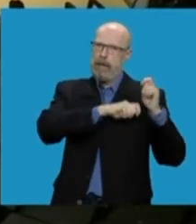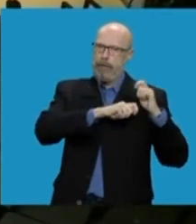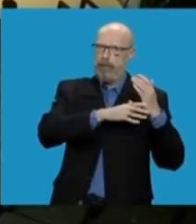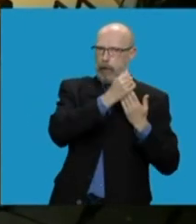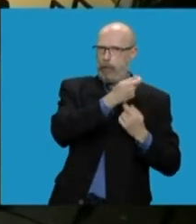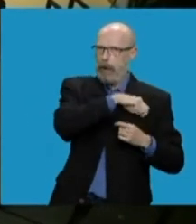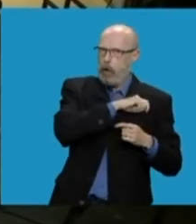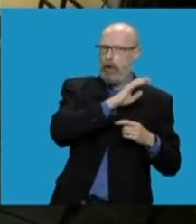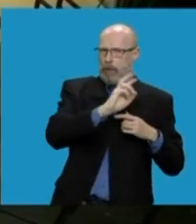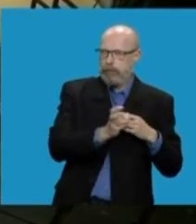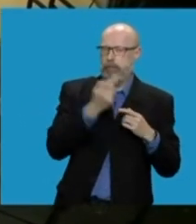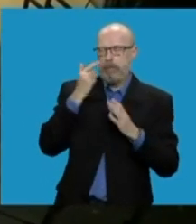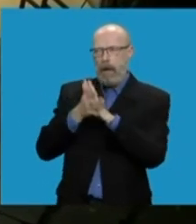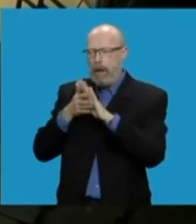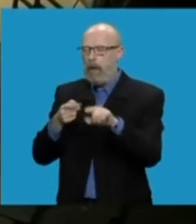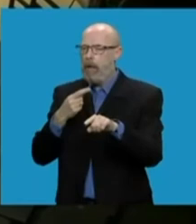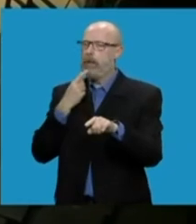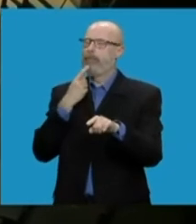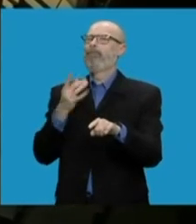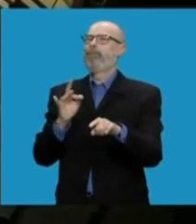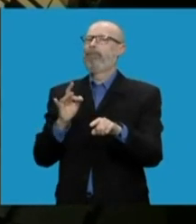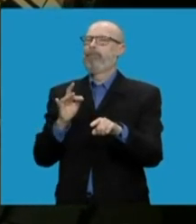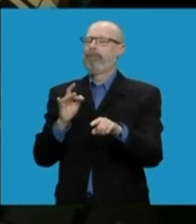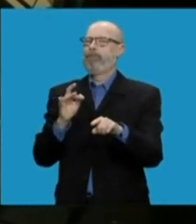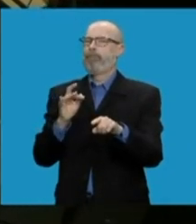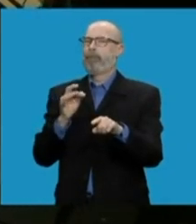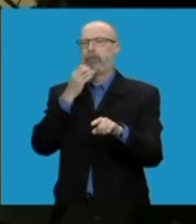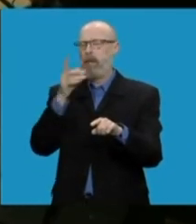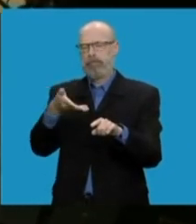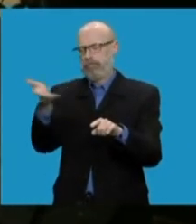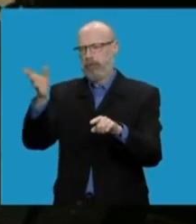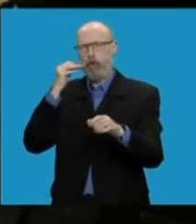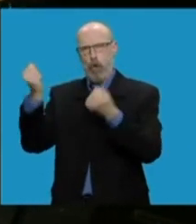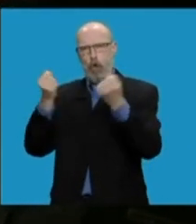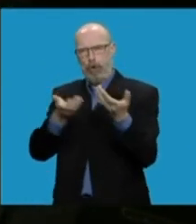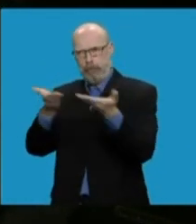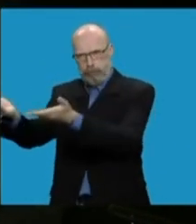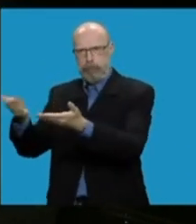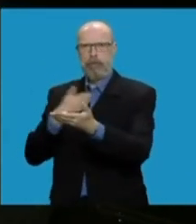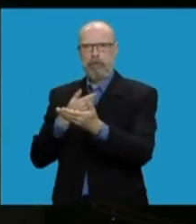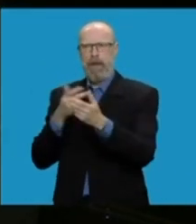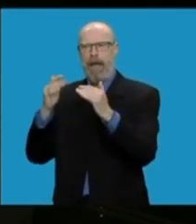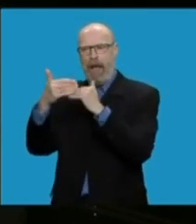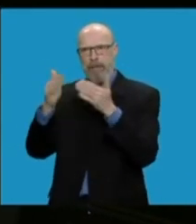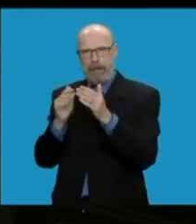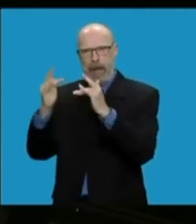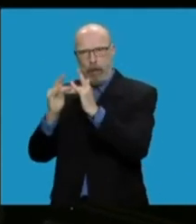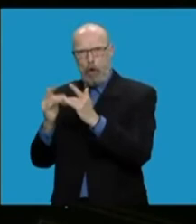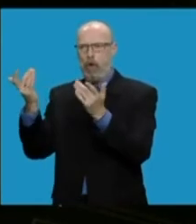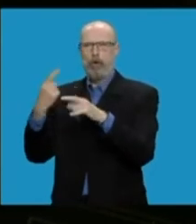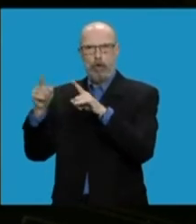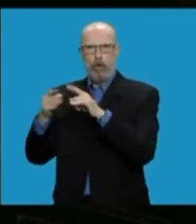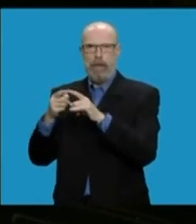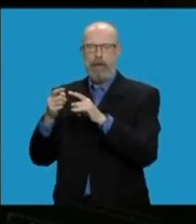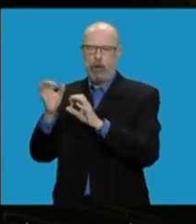entonces, sin darle más vueltas al tema, me dieron un coche para seguir, me dieron una habitación en cada fin de etapa,